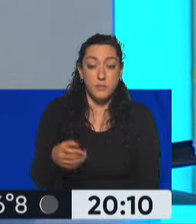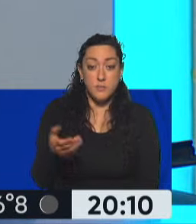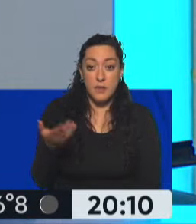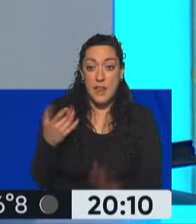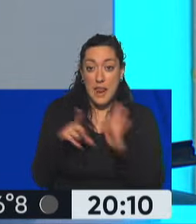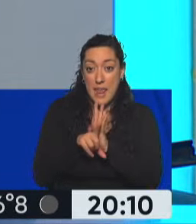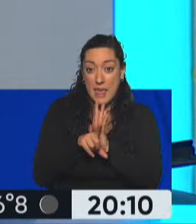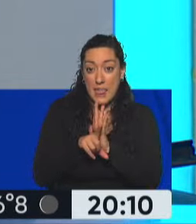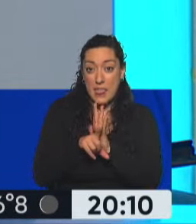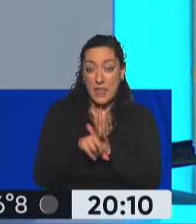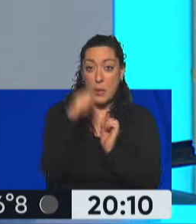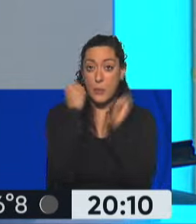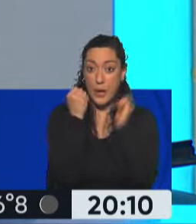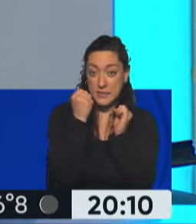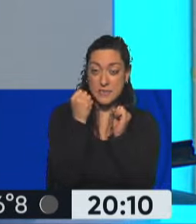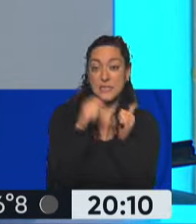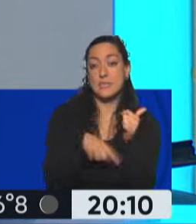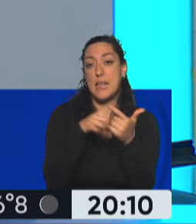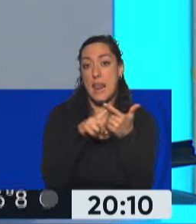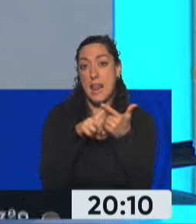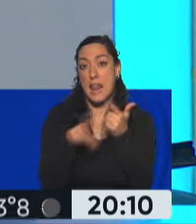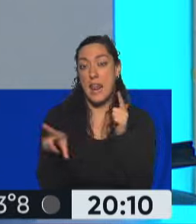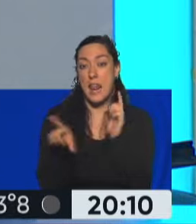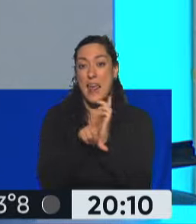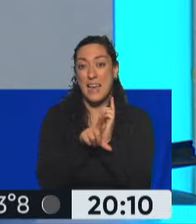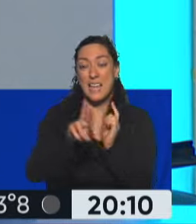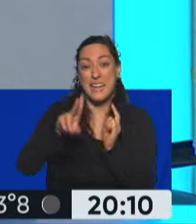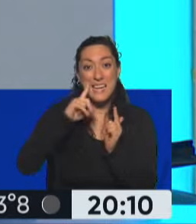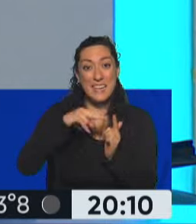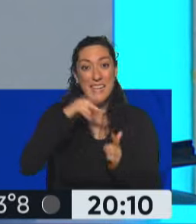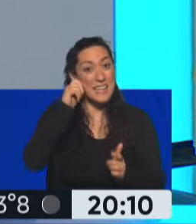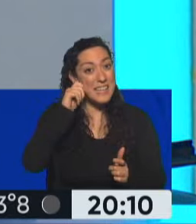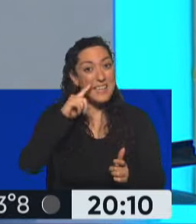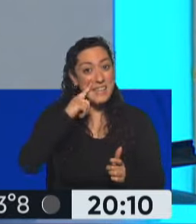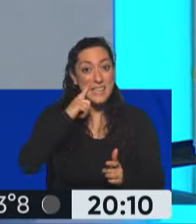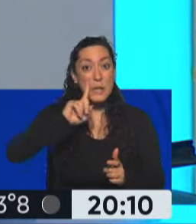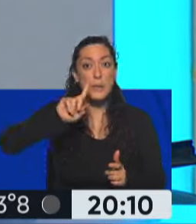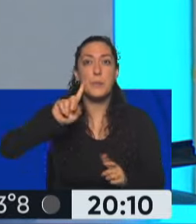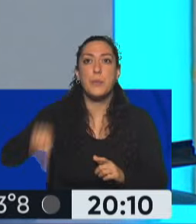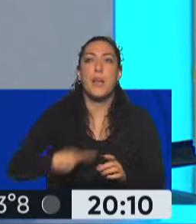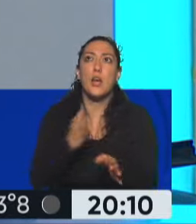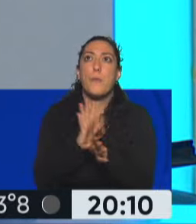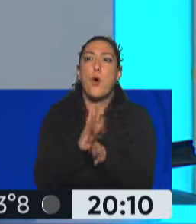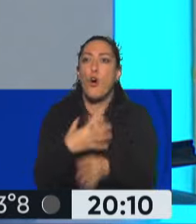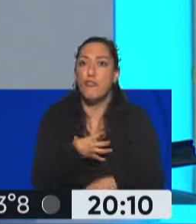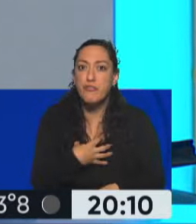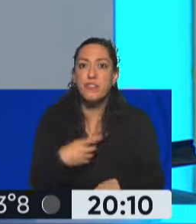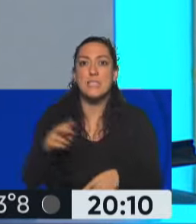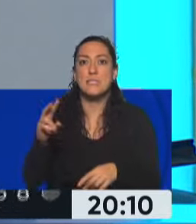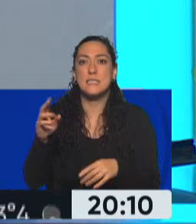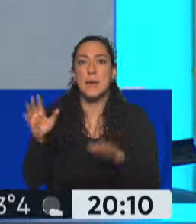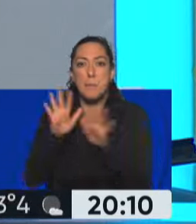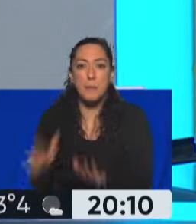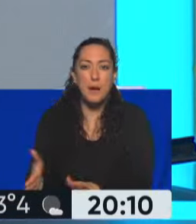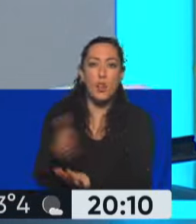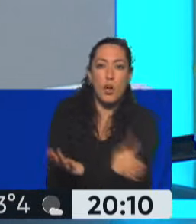ley de bases y el rigi esto como dándole el marco de previsibilidad confianza a largo plazo